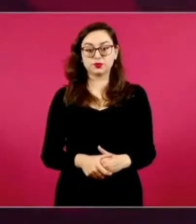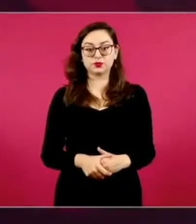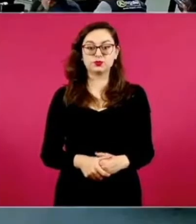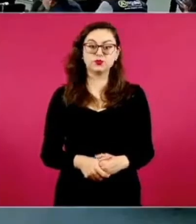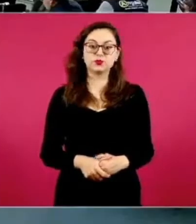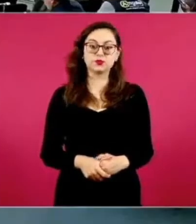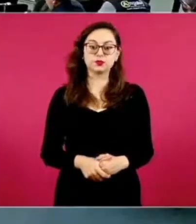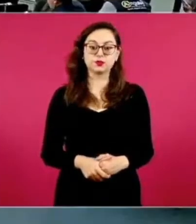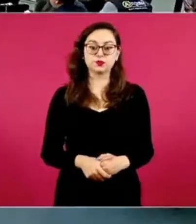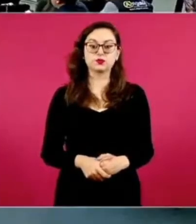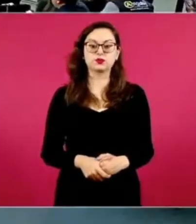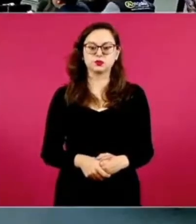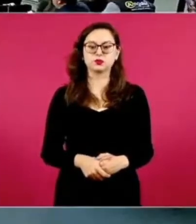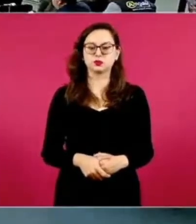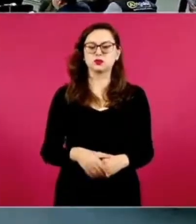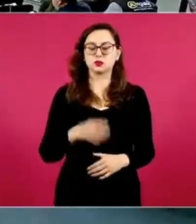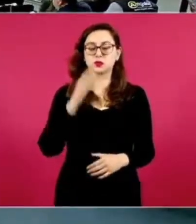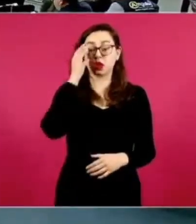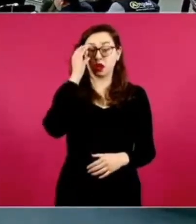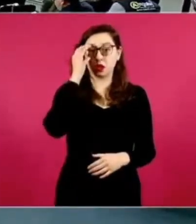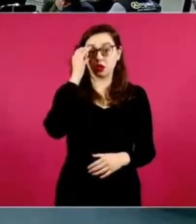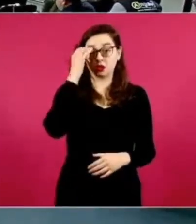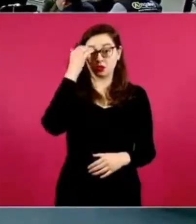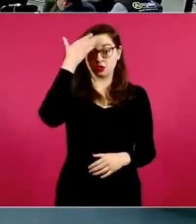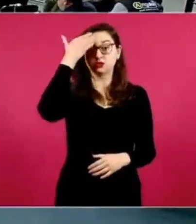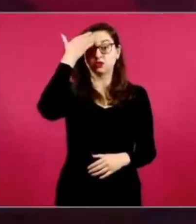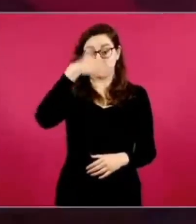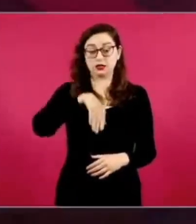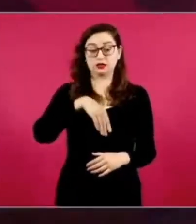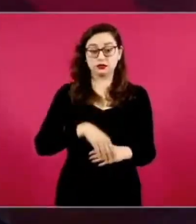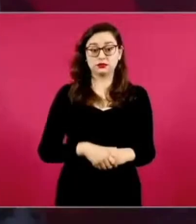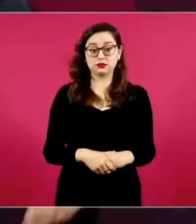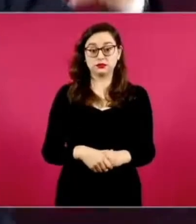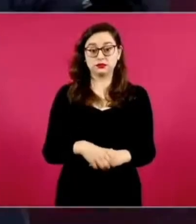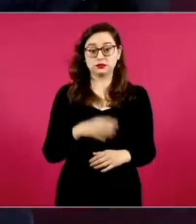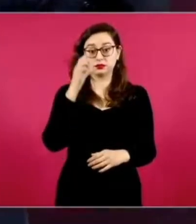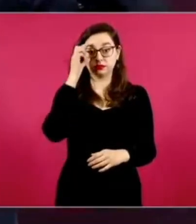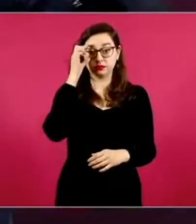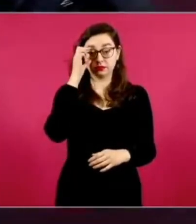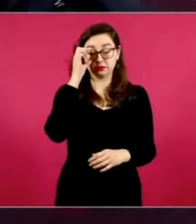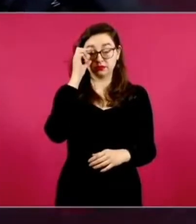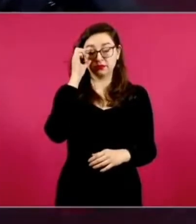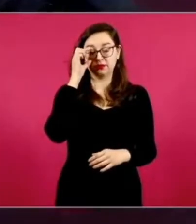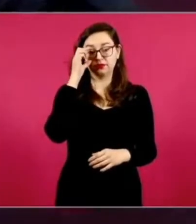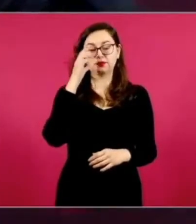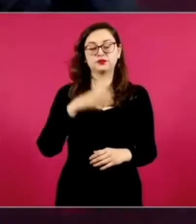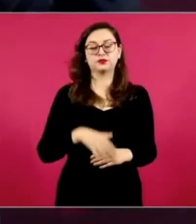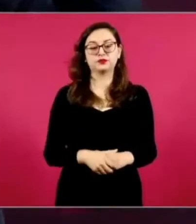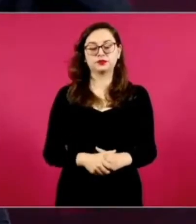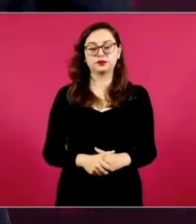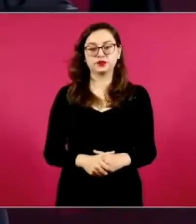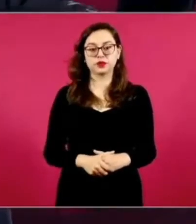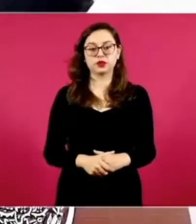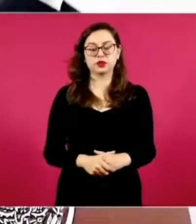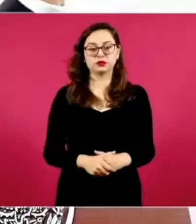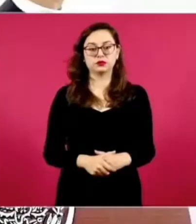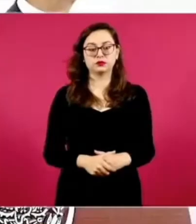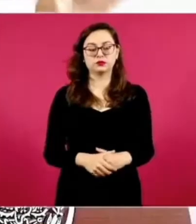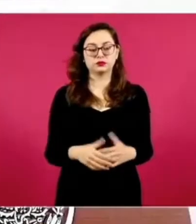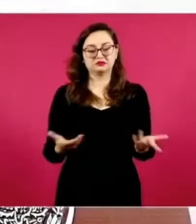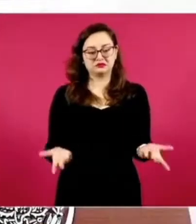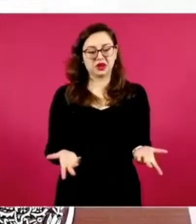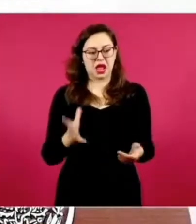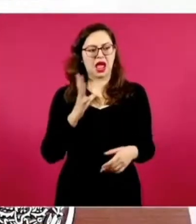hay organizaciones de derechos humanos que quieren administrar